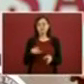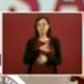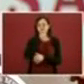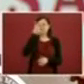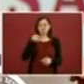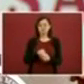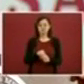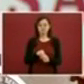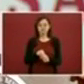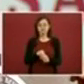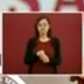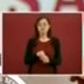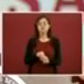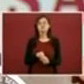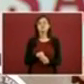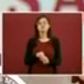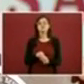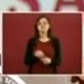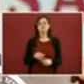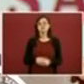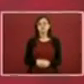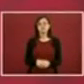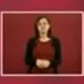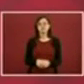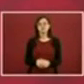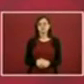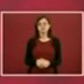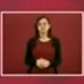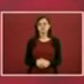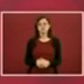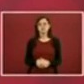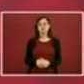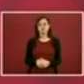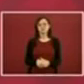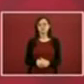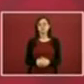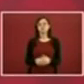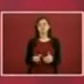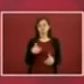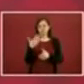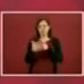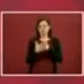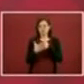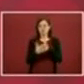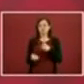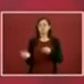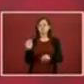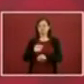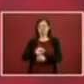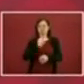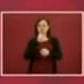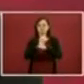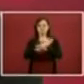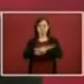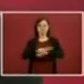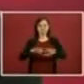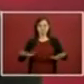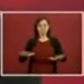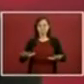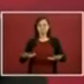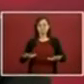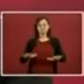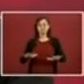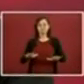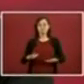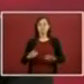vaya a anunciar como medidas económicas de apoyo precisamente a al sector de la población, que tendrán